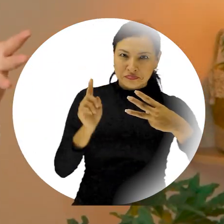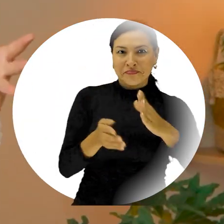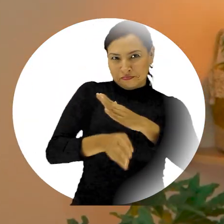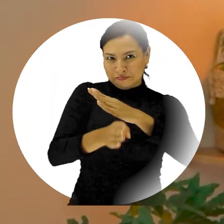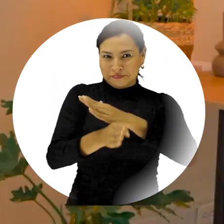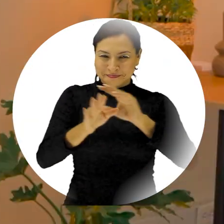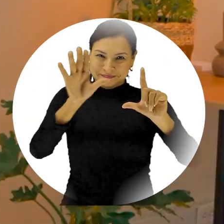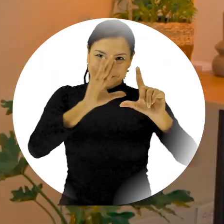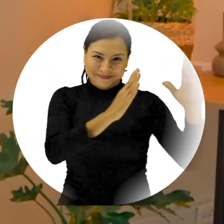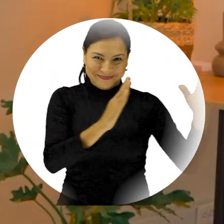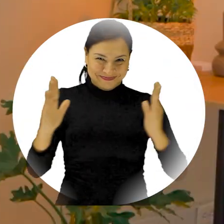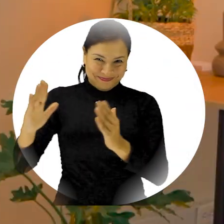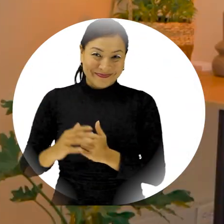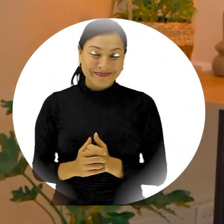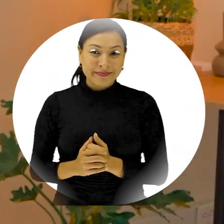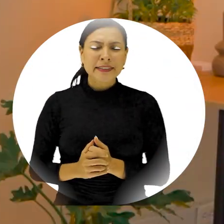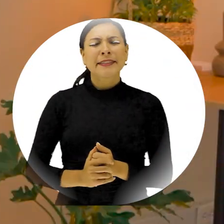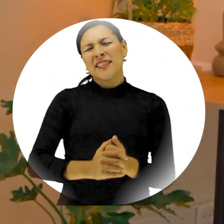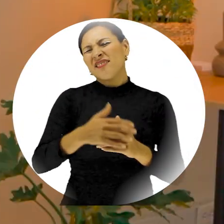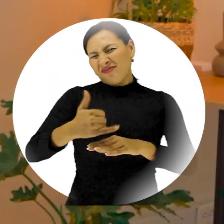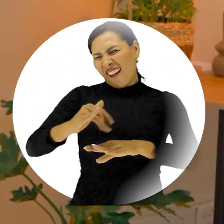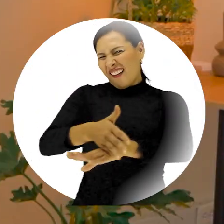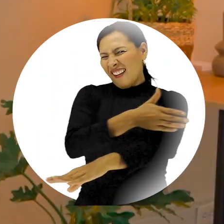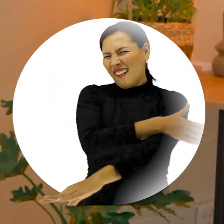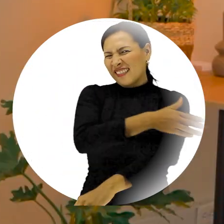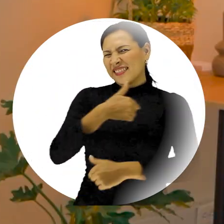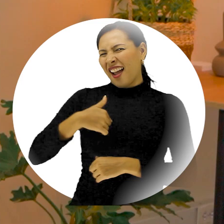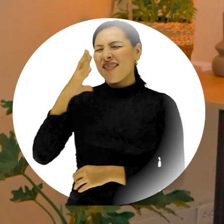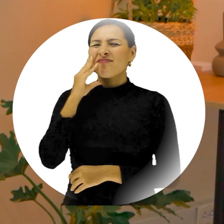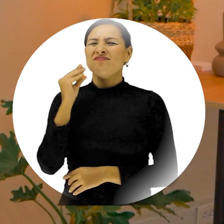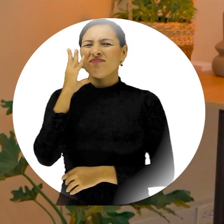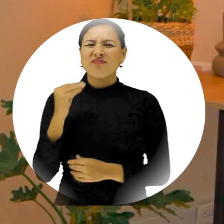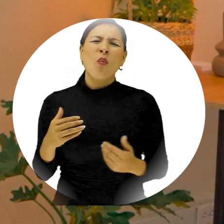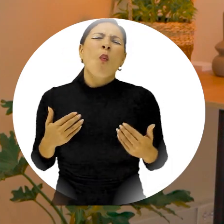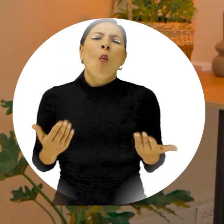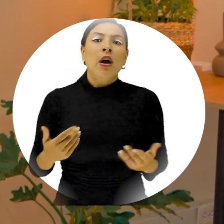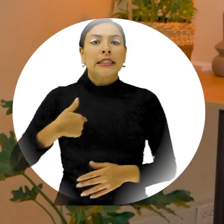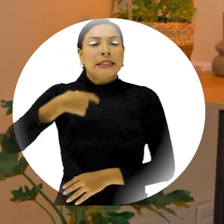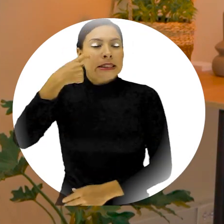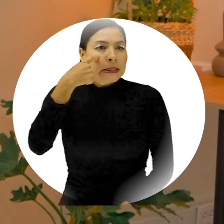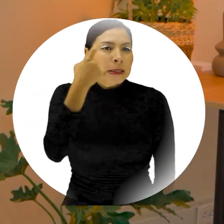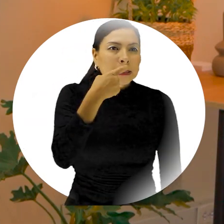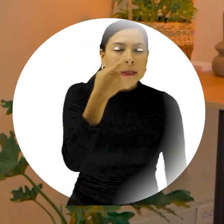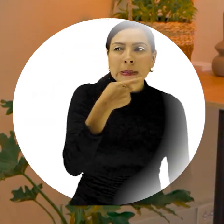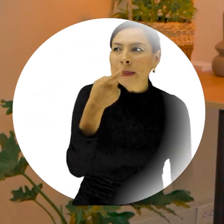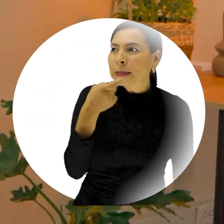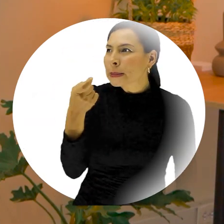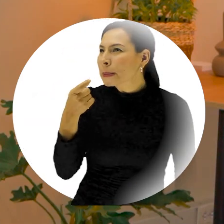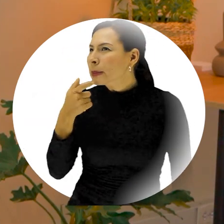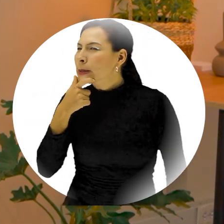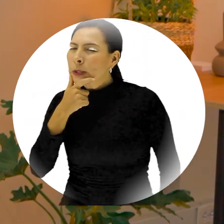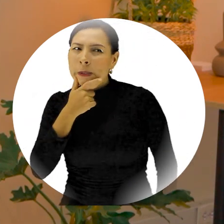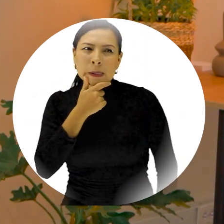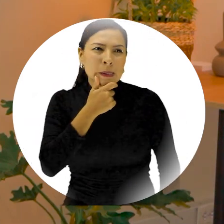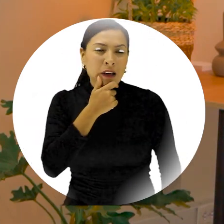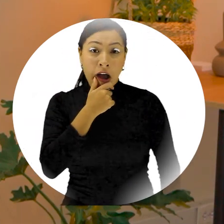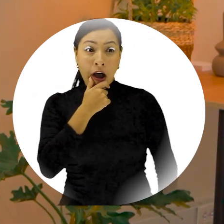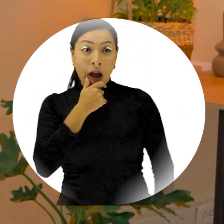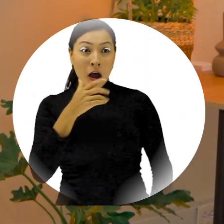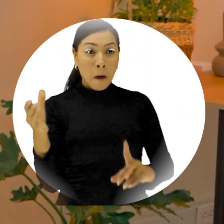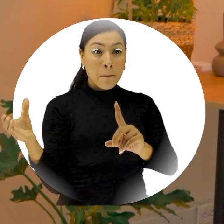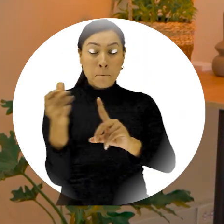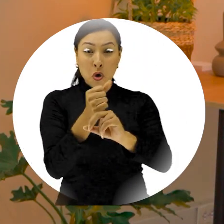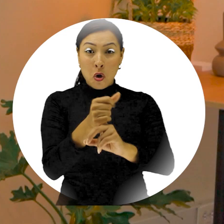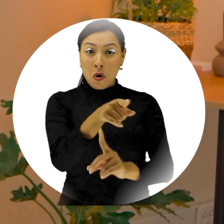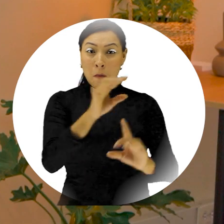de búsqueda para encontrar como este inmueble que cumpliera con todas las condiciones que les dejé en la primera parte y adicionalmente cuando lo